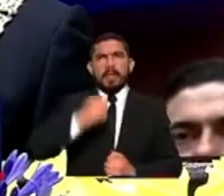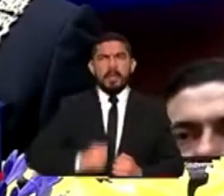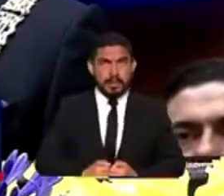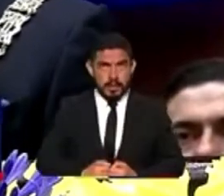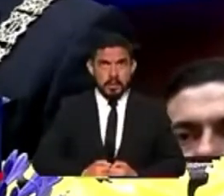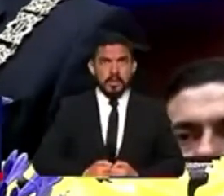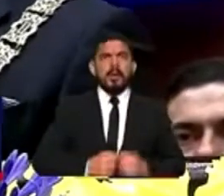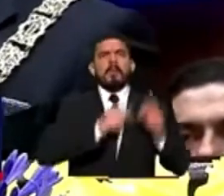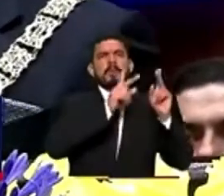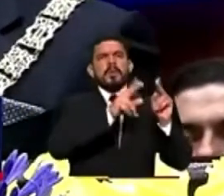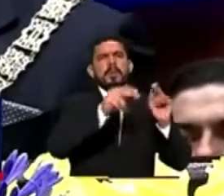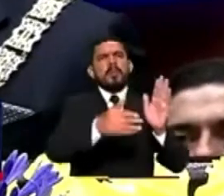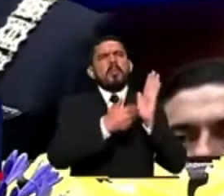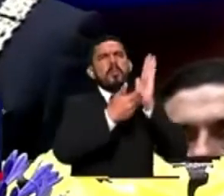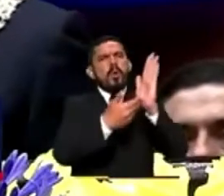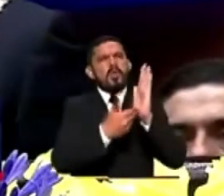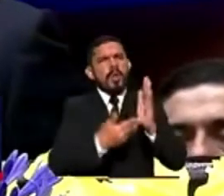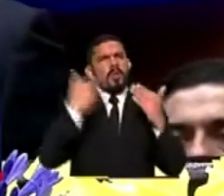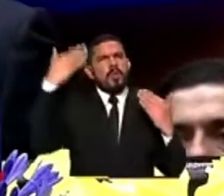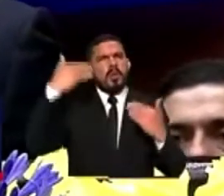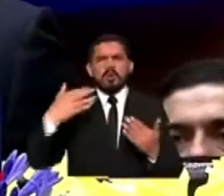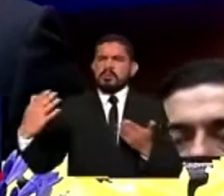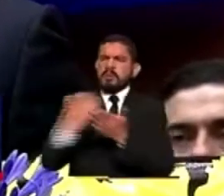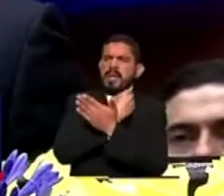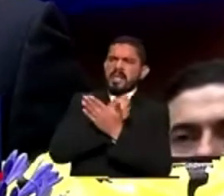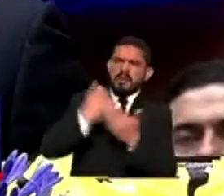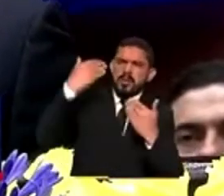esquemas políticos les es difícil entender este éxito electoral.